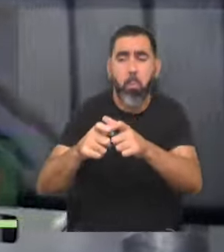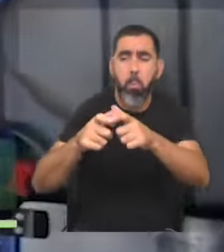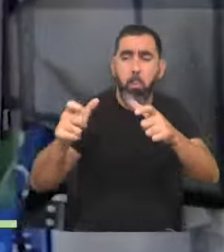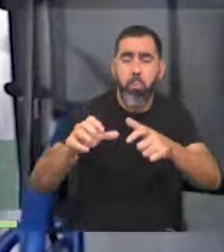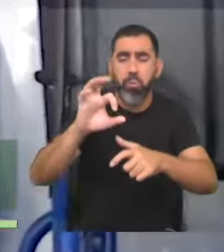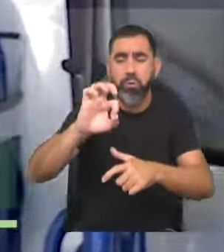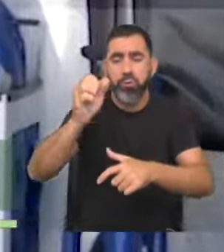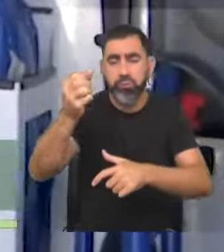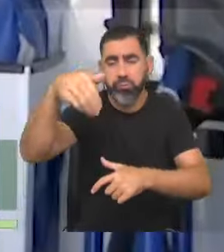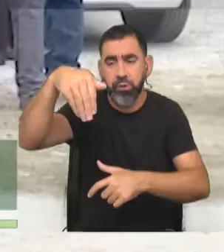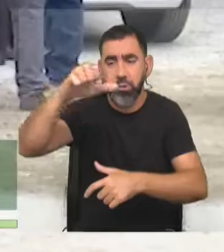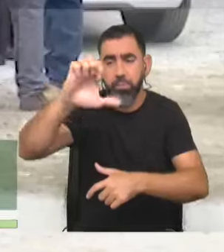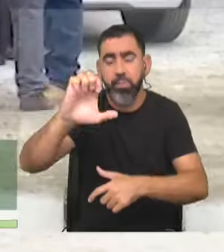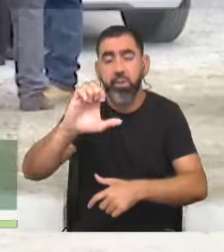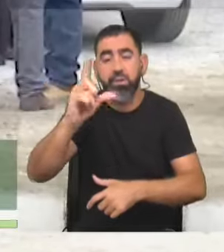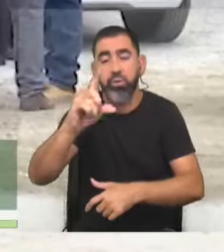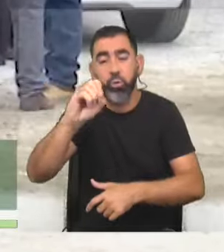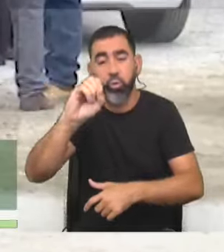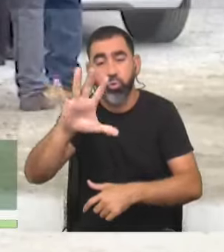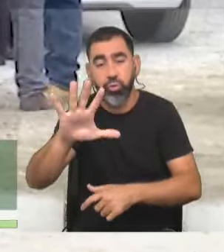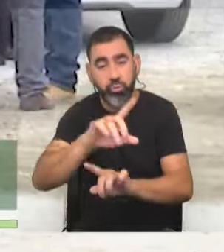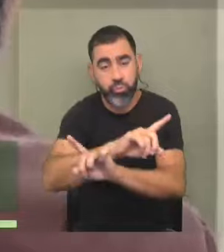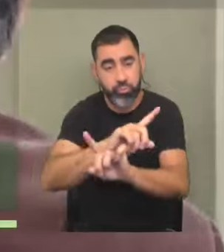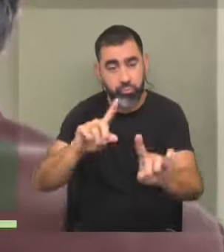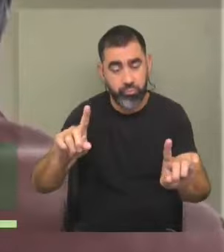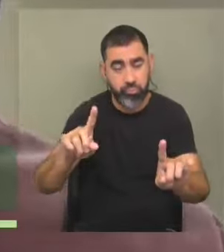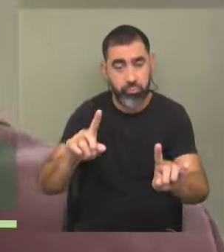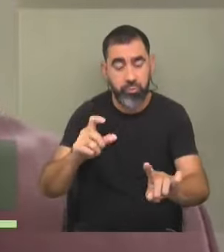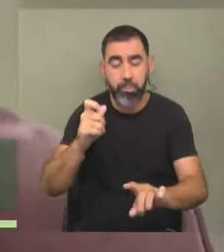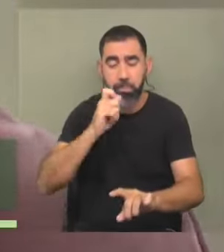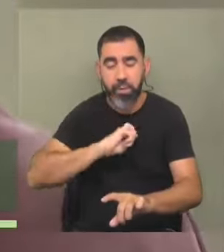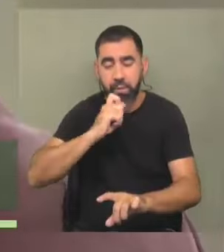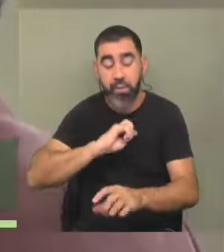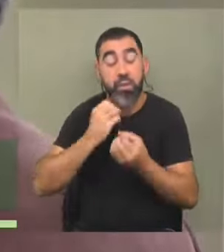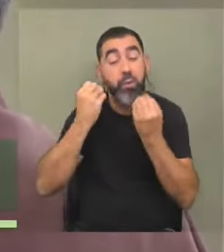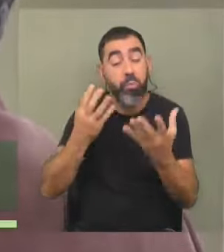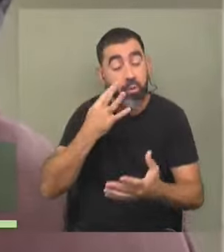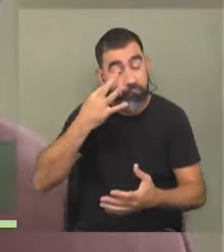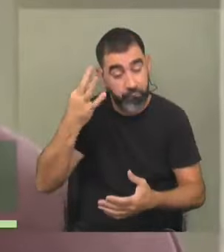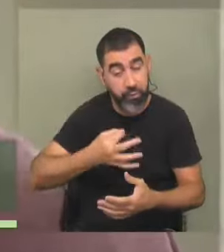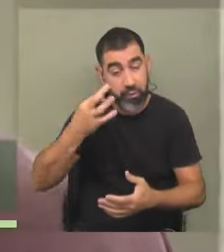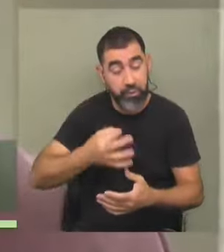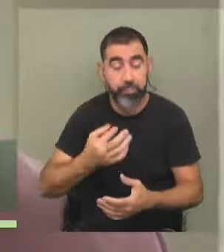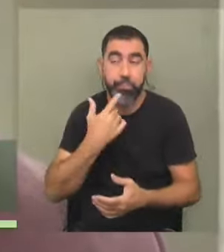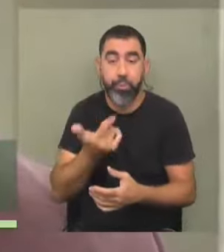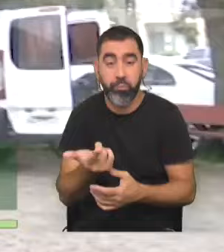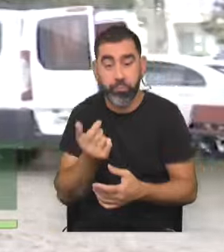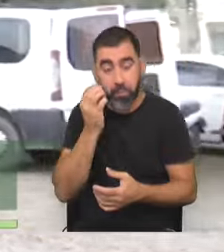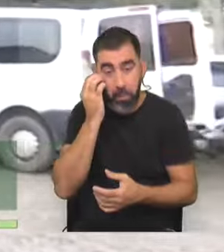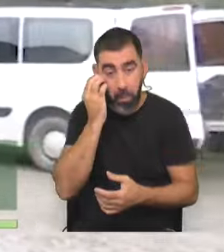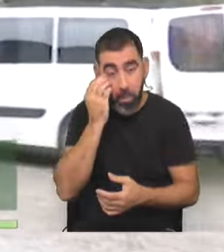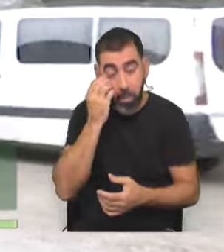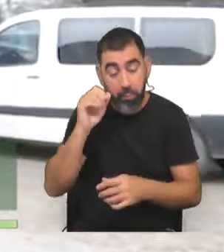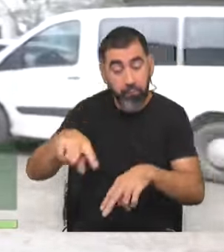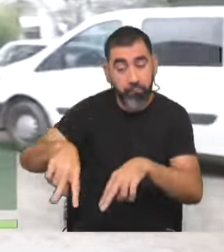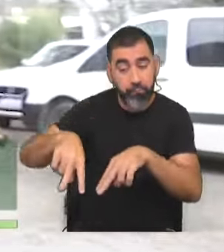same 105 a nivel nacional eh De alguna forma está faltando la verdad porque en realidad eh Por ejemplo Nosotros